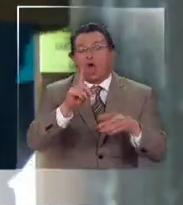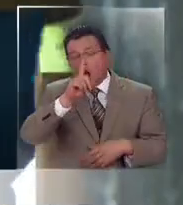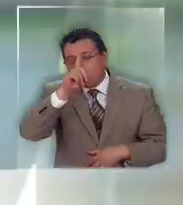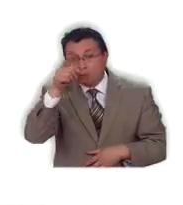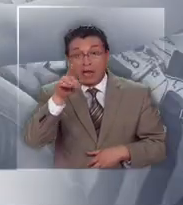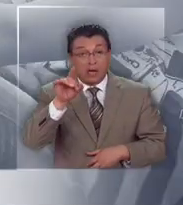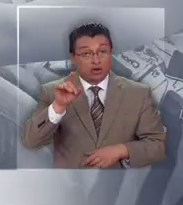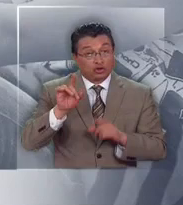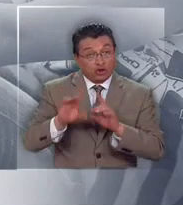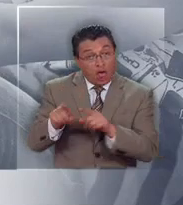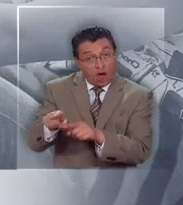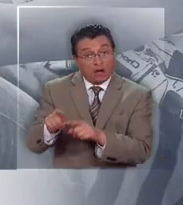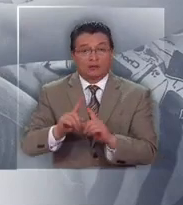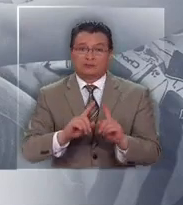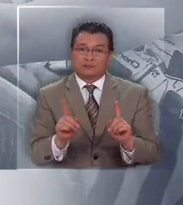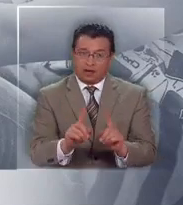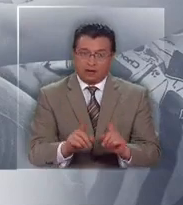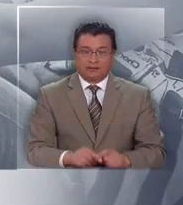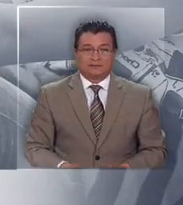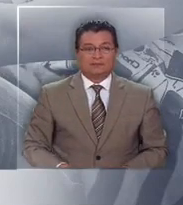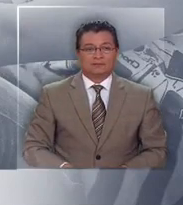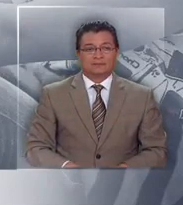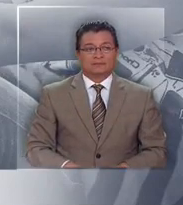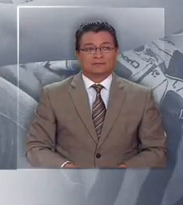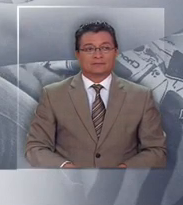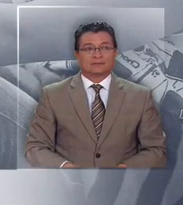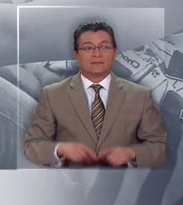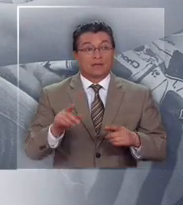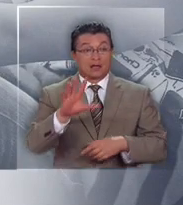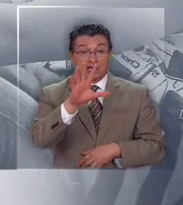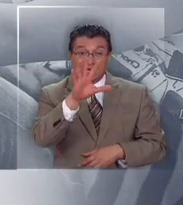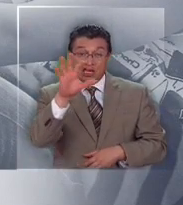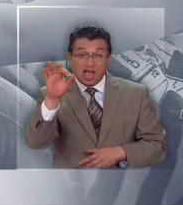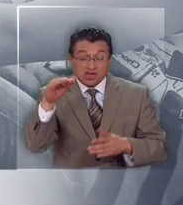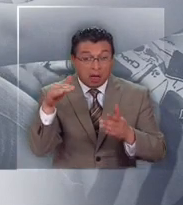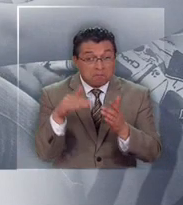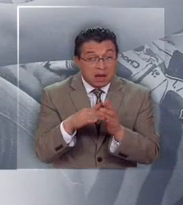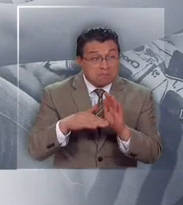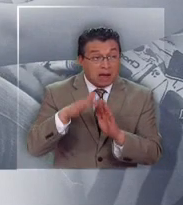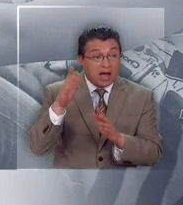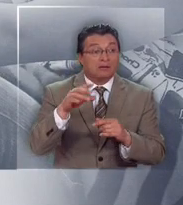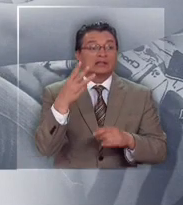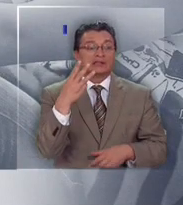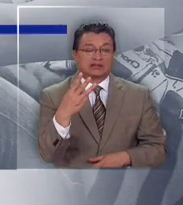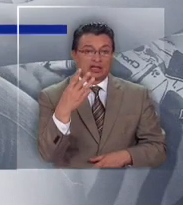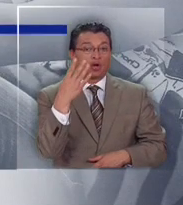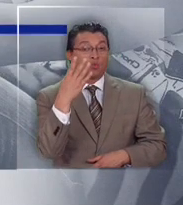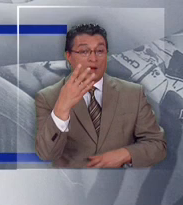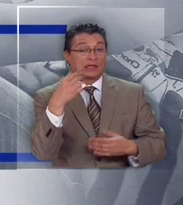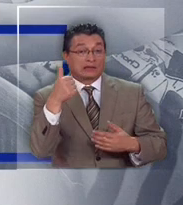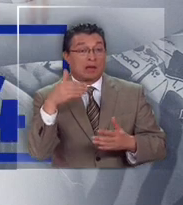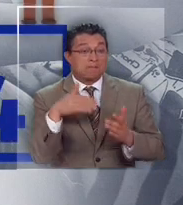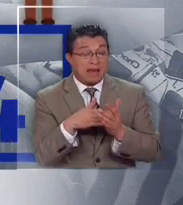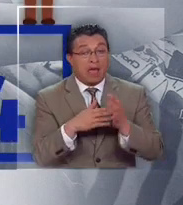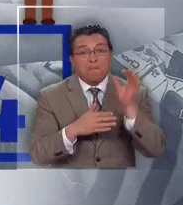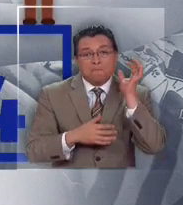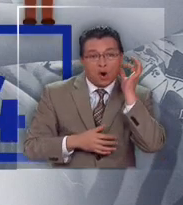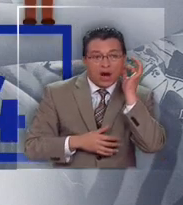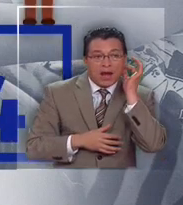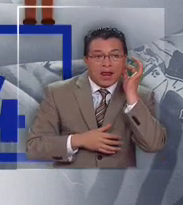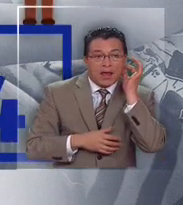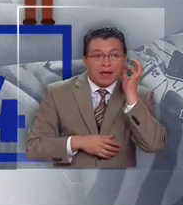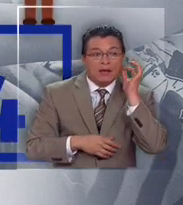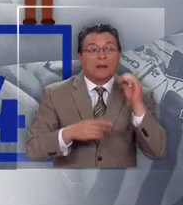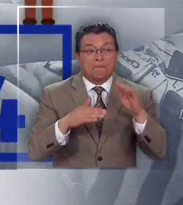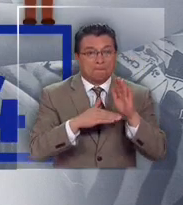sólo eso del medio millón de ninis 346 mil mujeres más